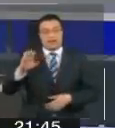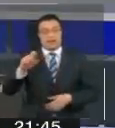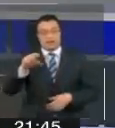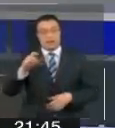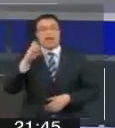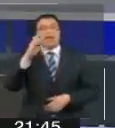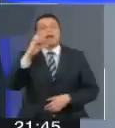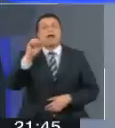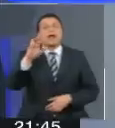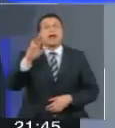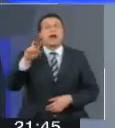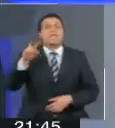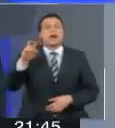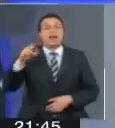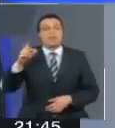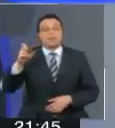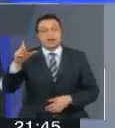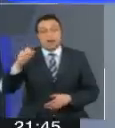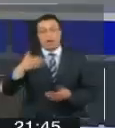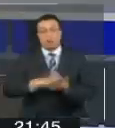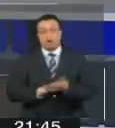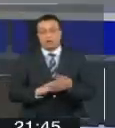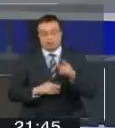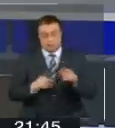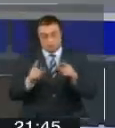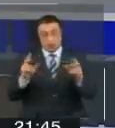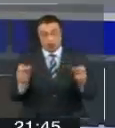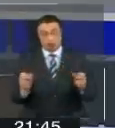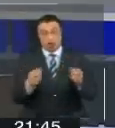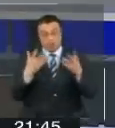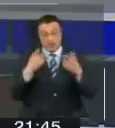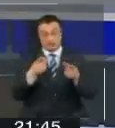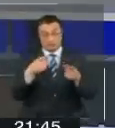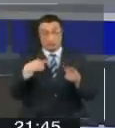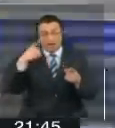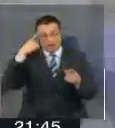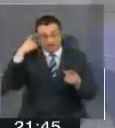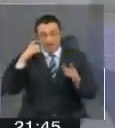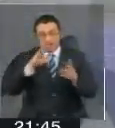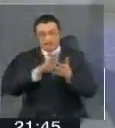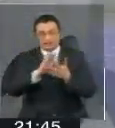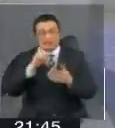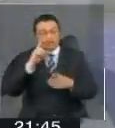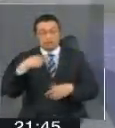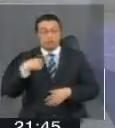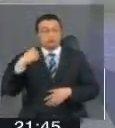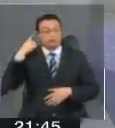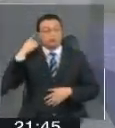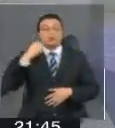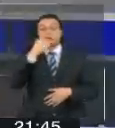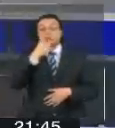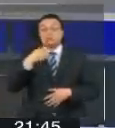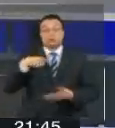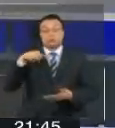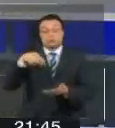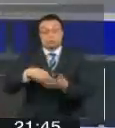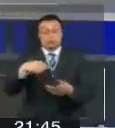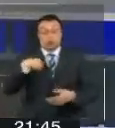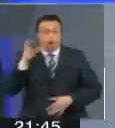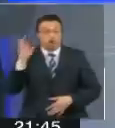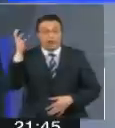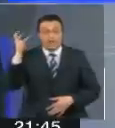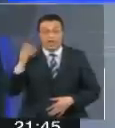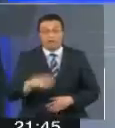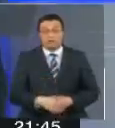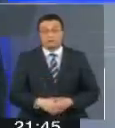caso Caravana de la Muerte. ¿Para usted fue una sorpresa? ¿Usted le cree a Cheire cuando dice mi único pecado fue estar ahí y no supe nada?